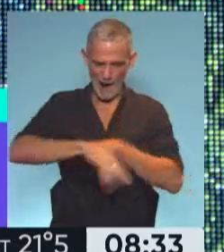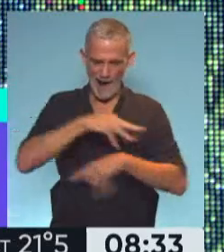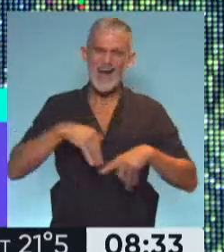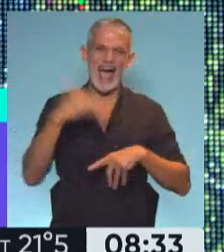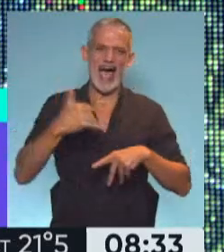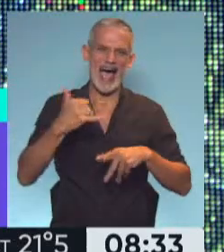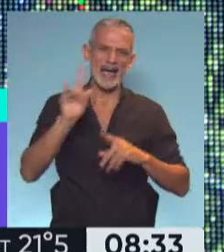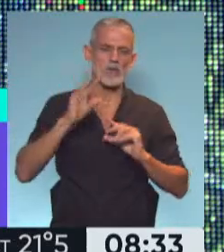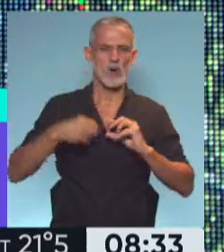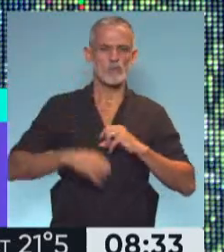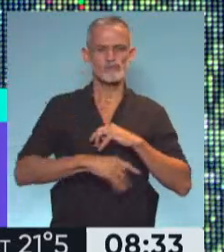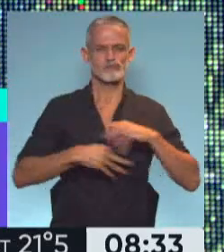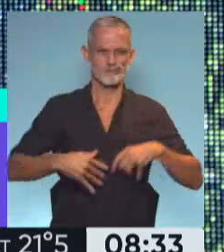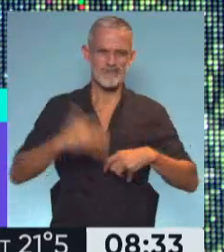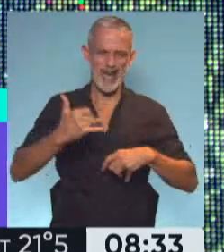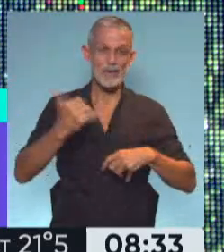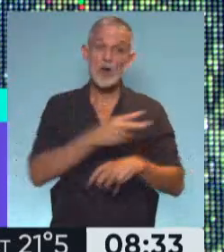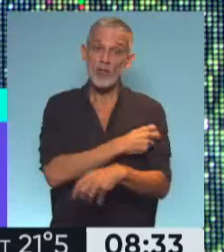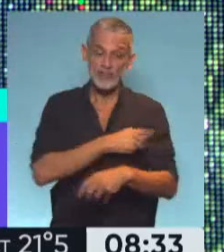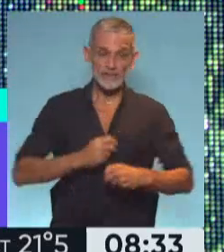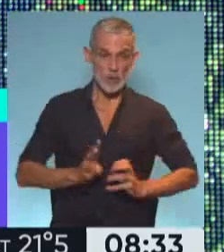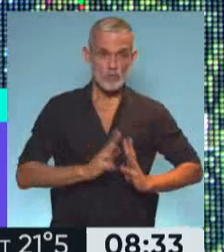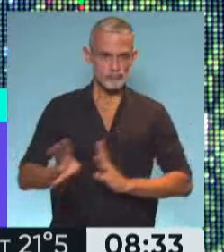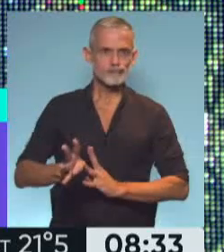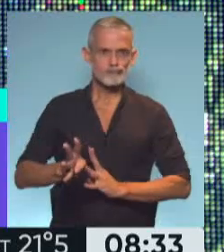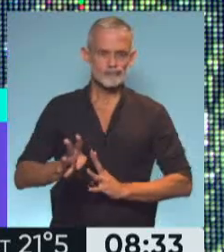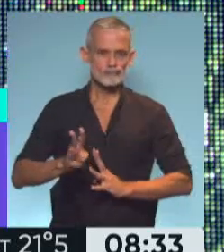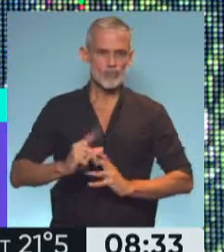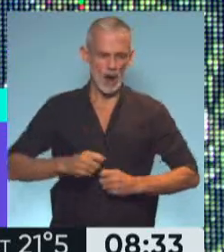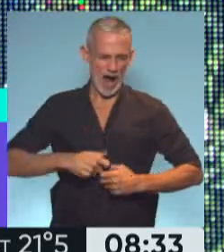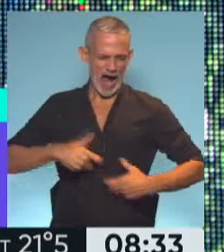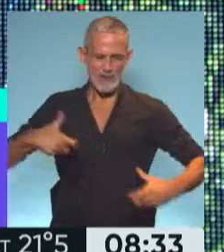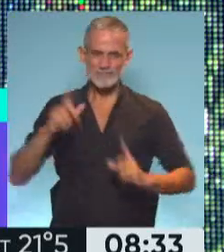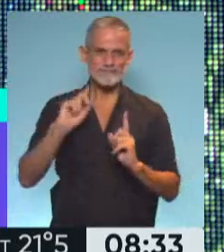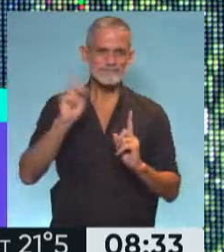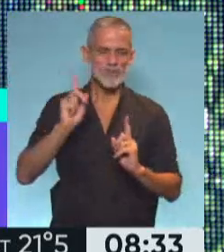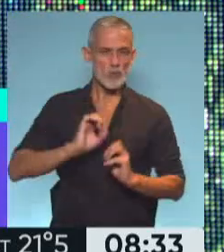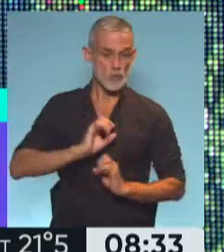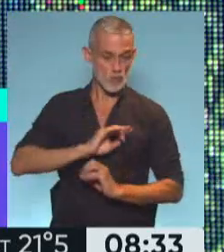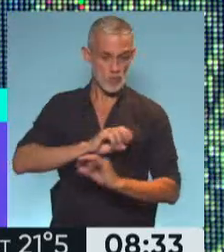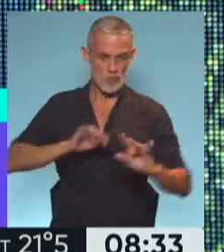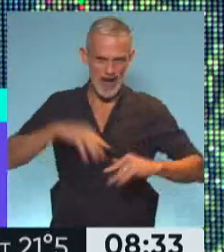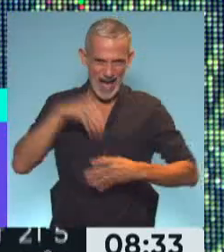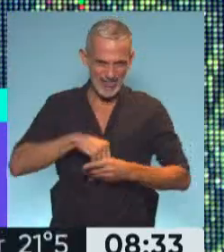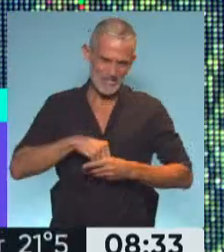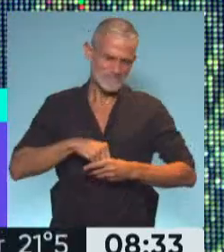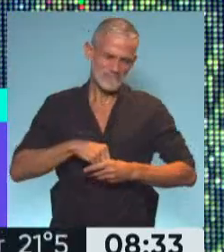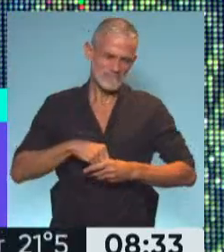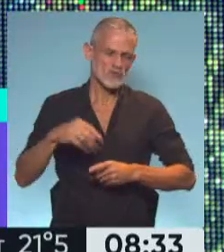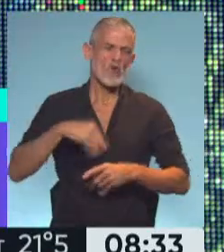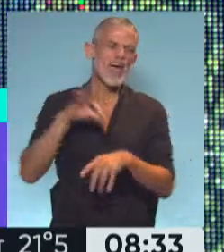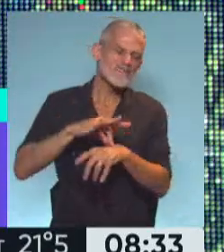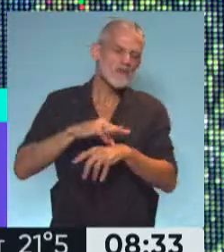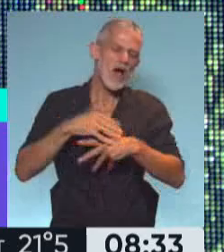va a crecer en nuestro cuerpo, pero nuestra defensa va a impedir que crezca demasiado y por lo tanto va a impedir que nos